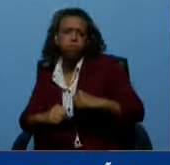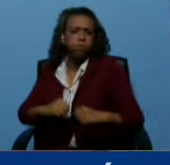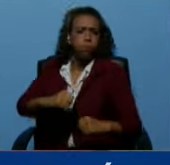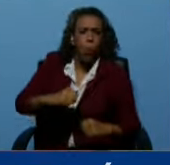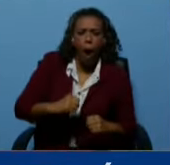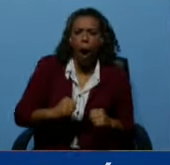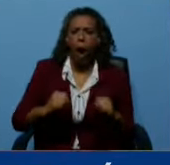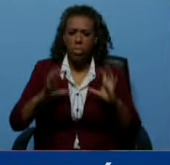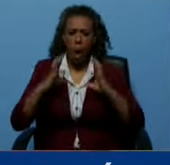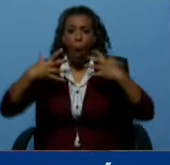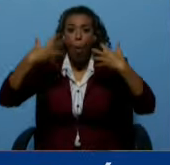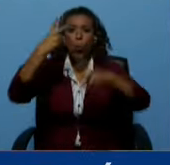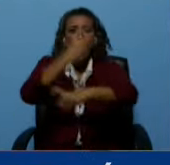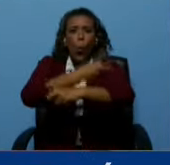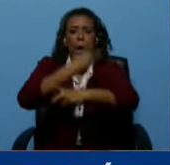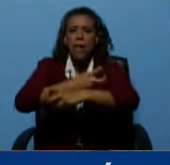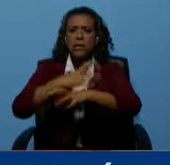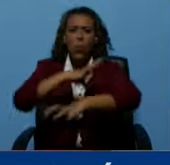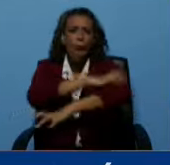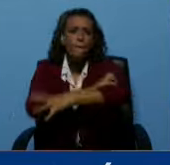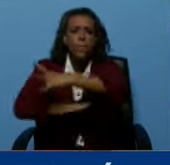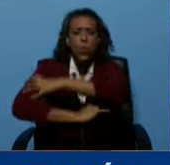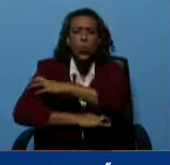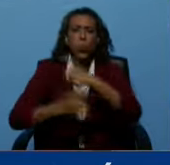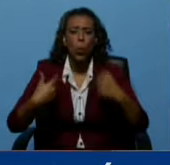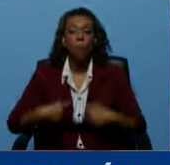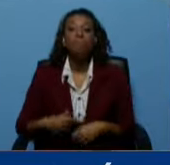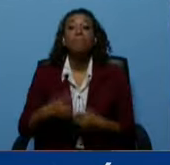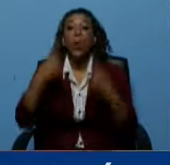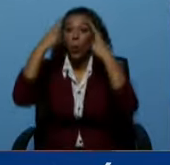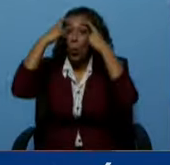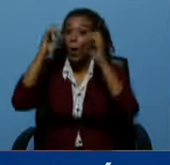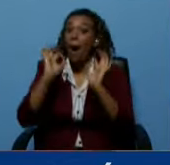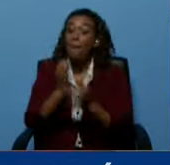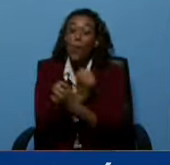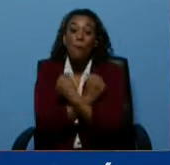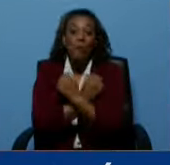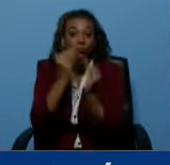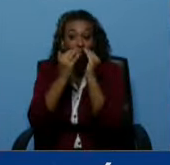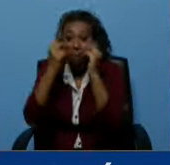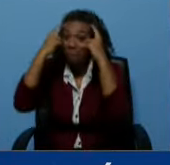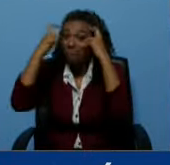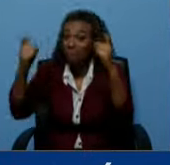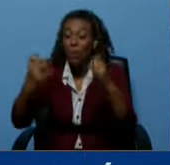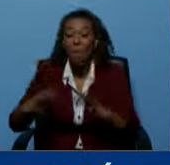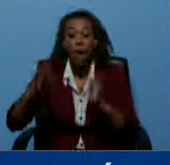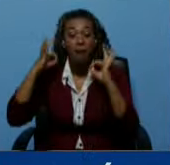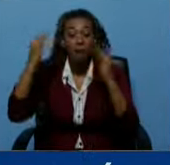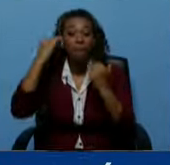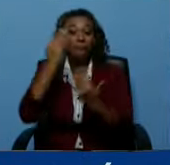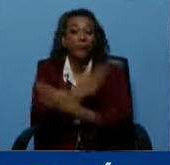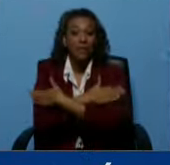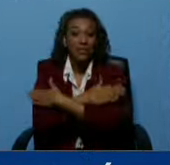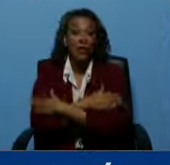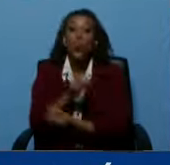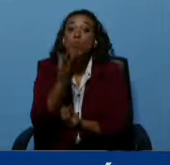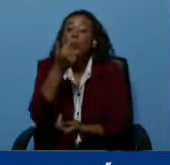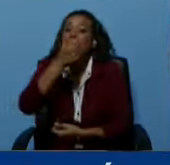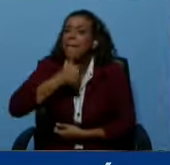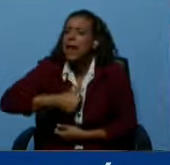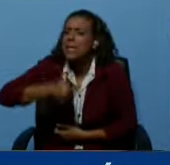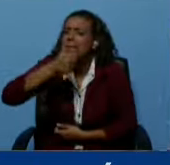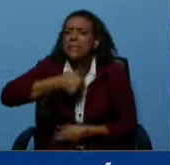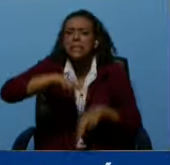integral, con amor y con profesionales del máximo nivel. Los felicito. Con paciencia. con mucha